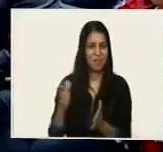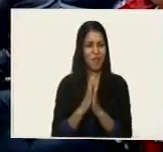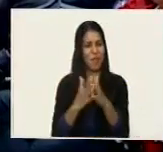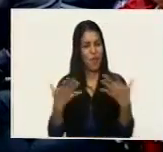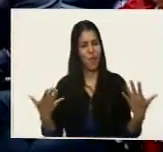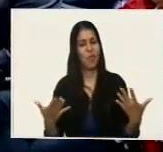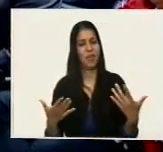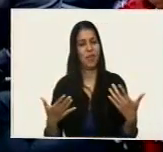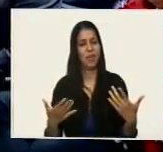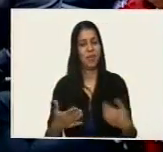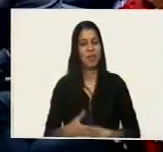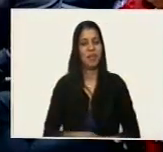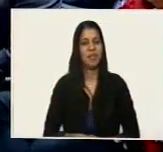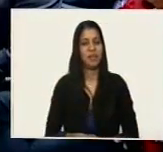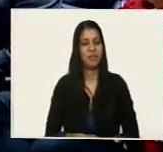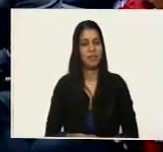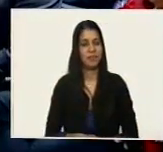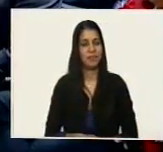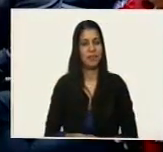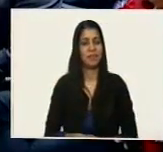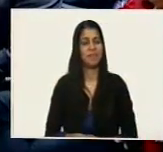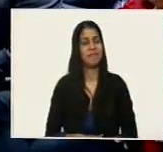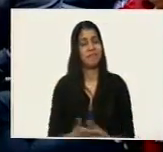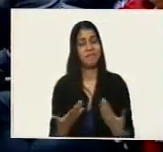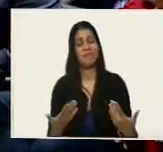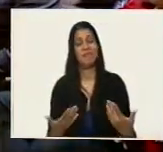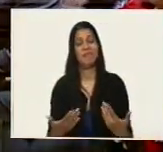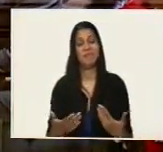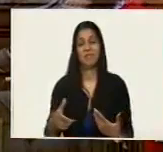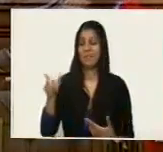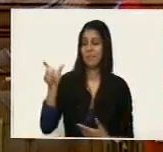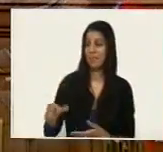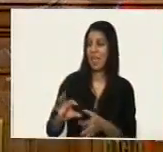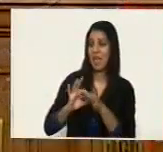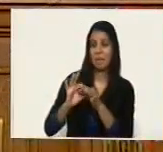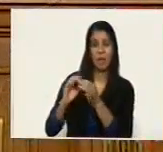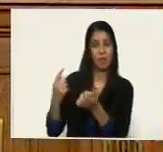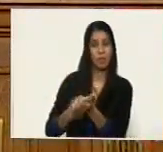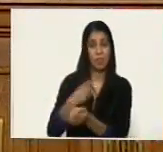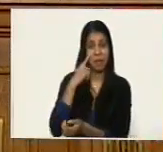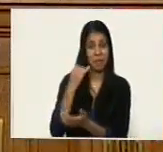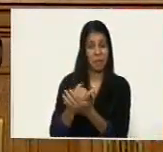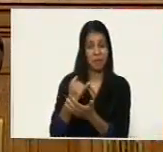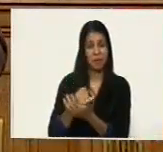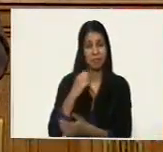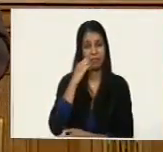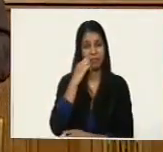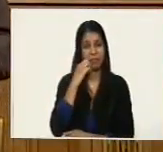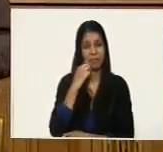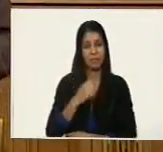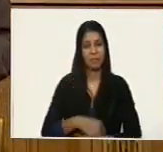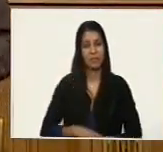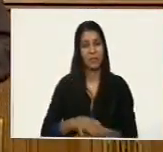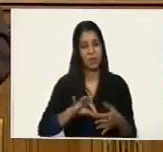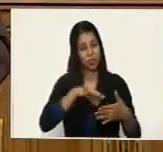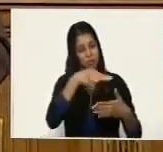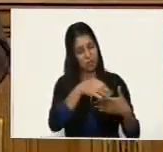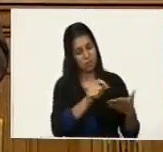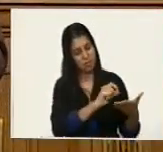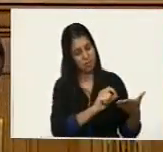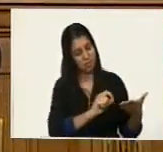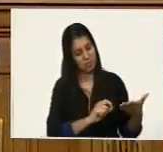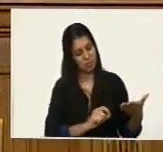Yo no tengo nada contra Anaco, ahí está Francito, que es mi... Bueno, y yo anotaba aquí, lo que yo estaba